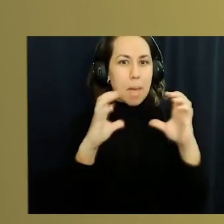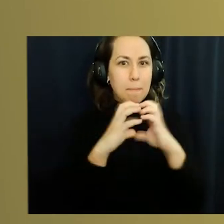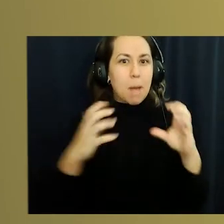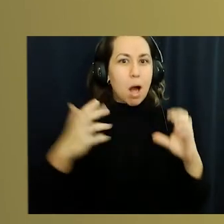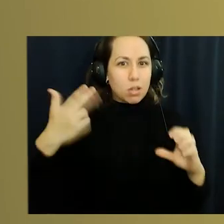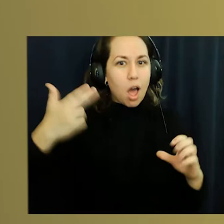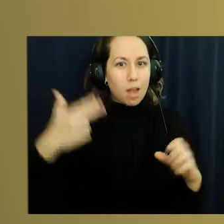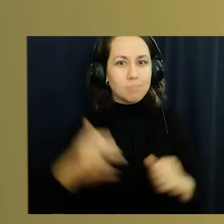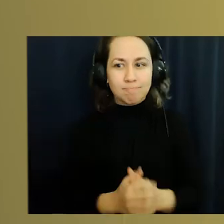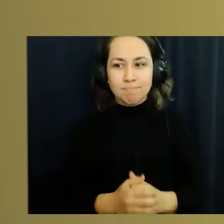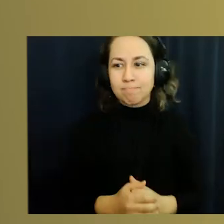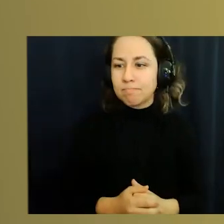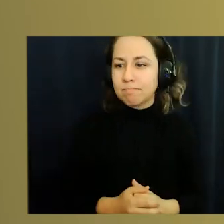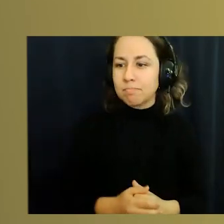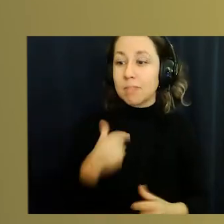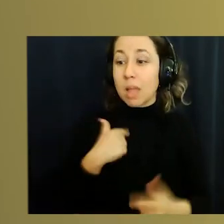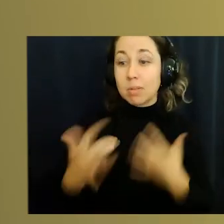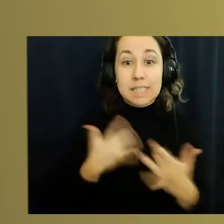de ping-pong